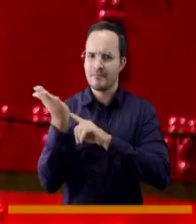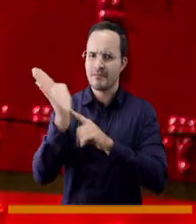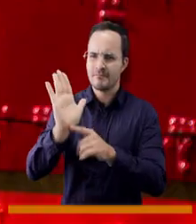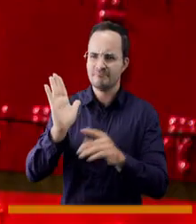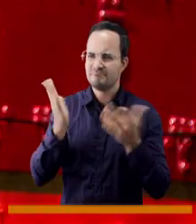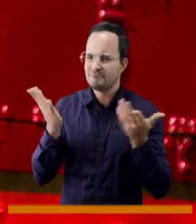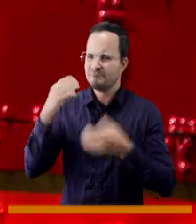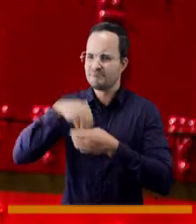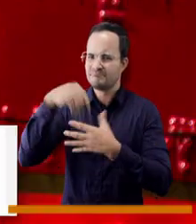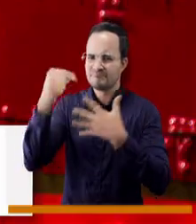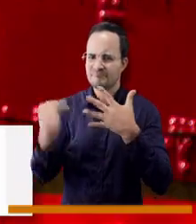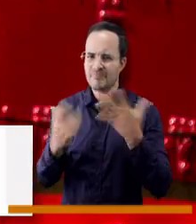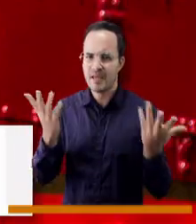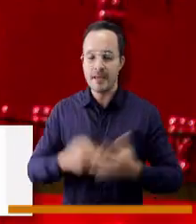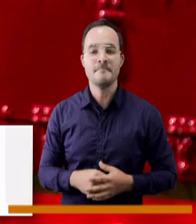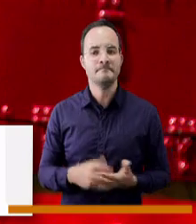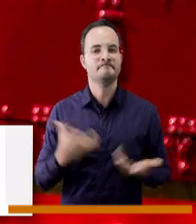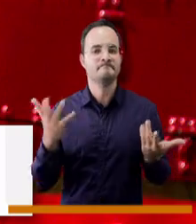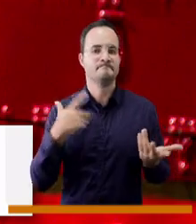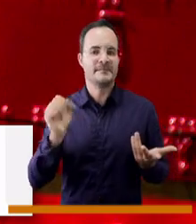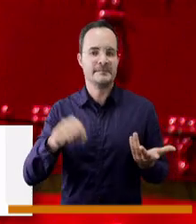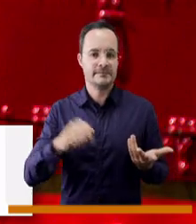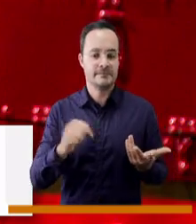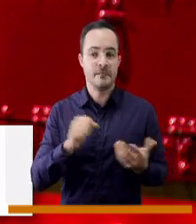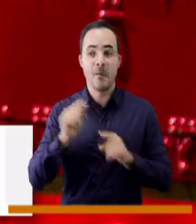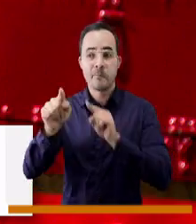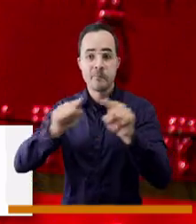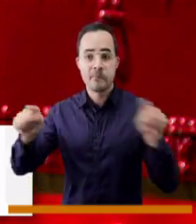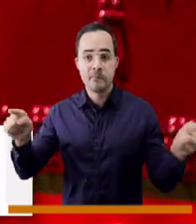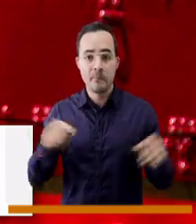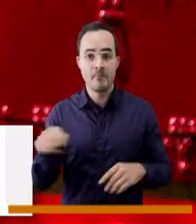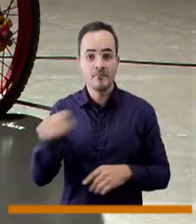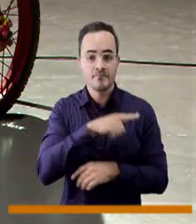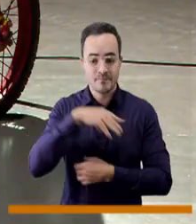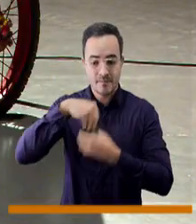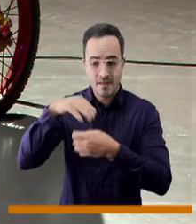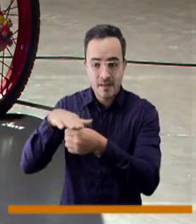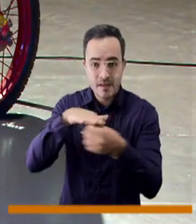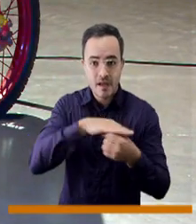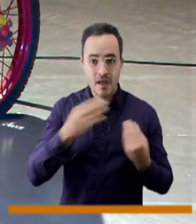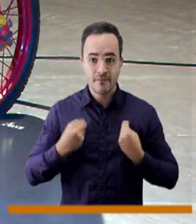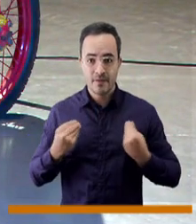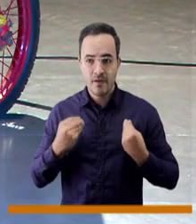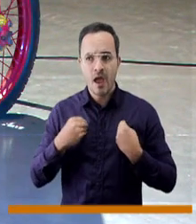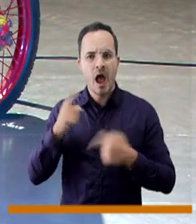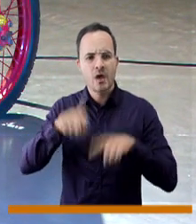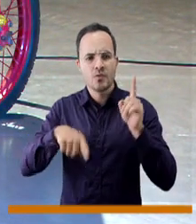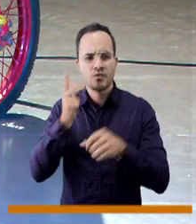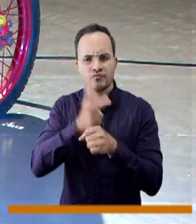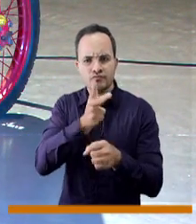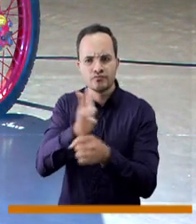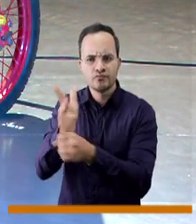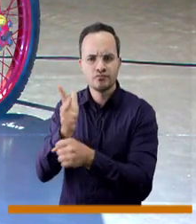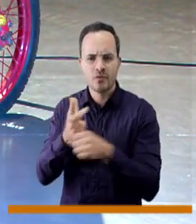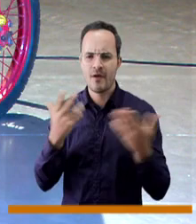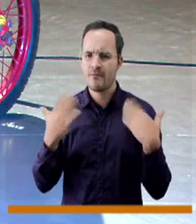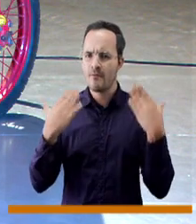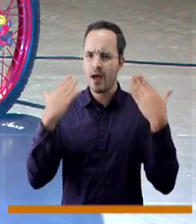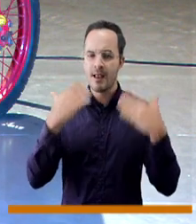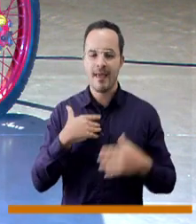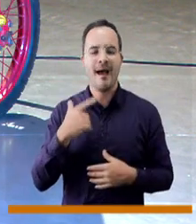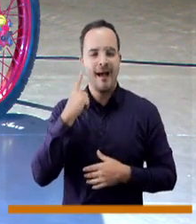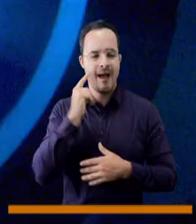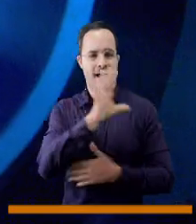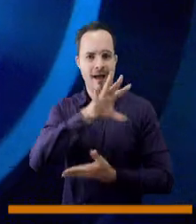documentales? Se ha convertido en una plataforma para realizadores locales. Entonces la mayoría del contenido